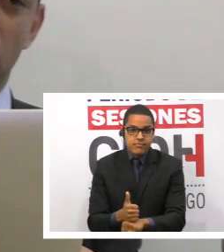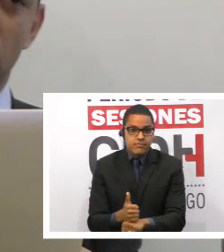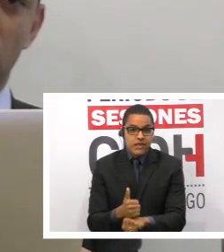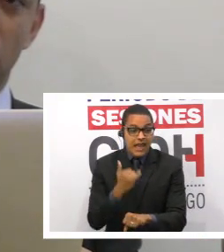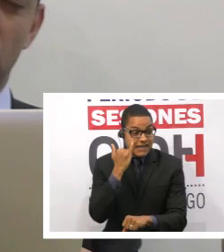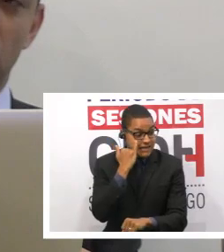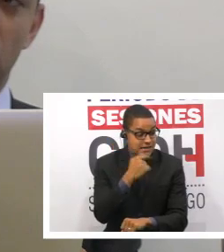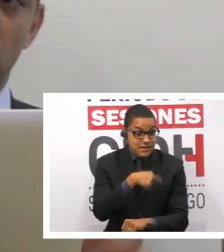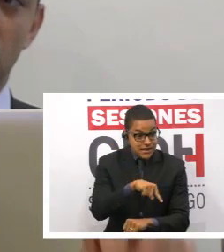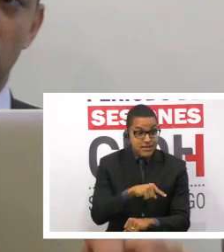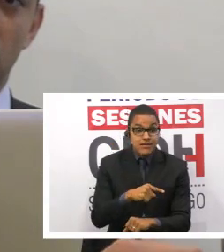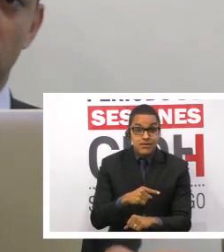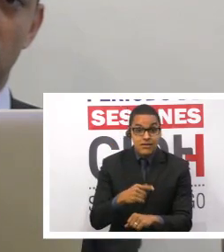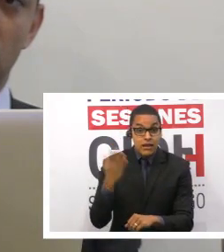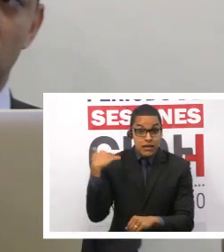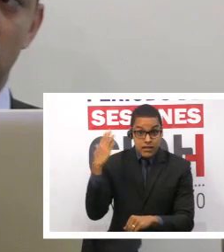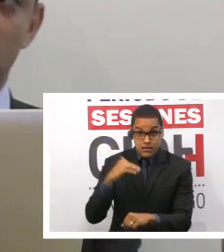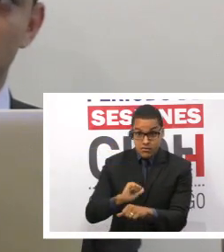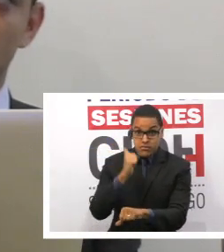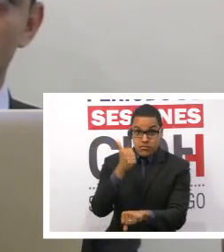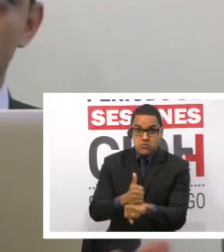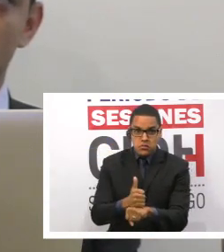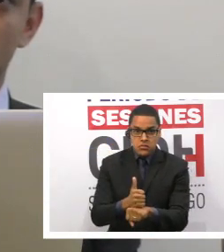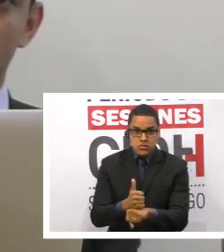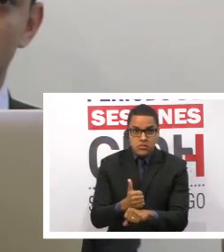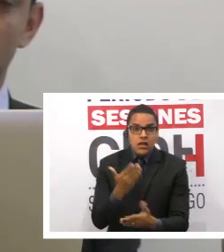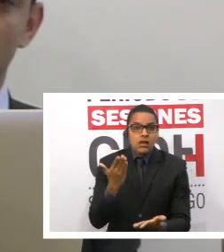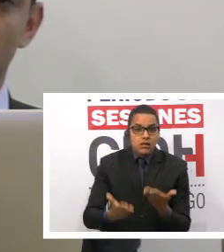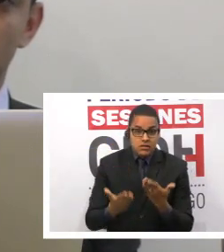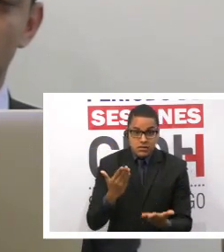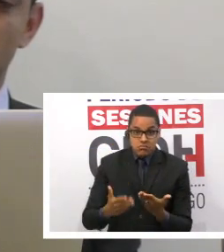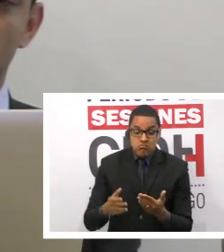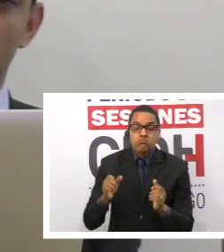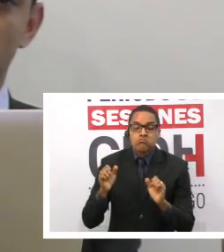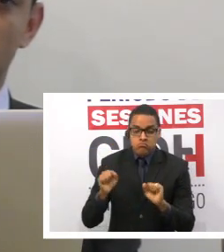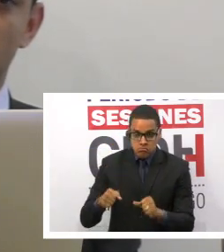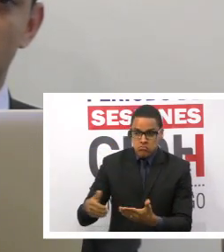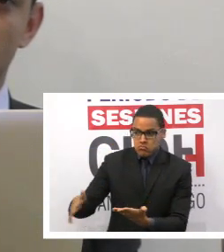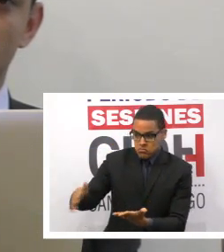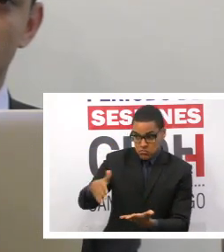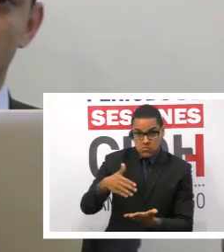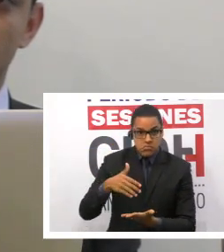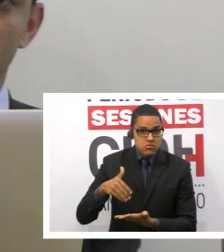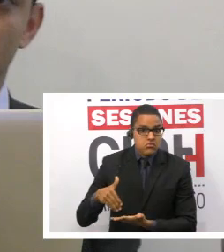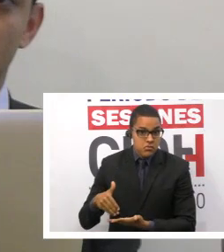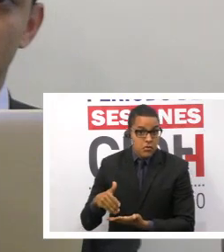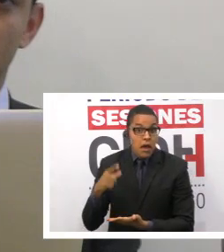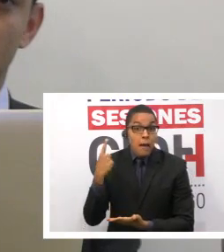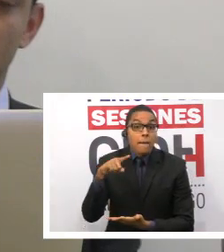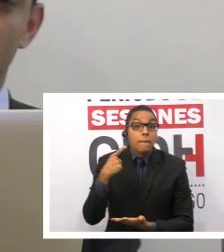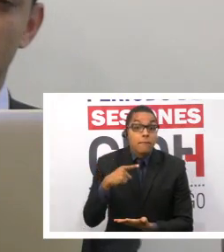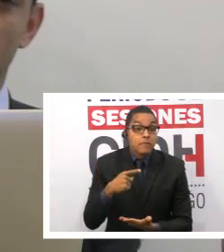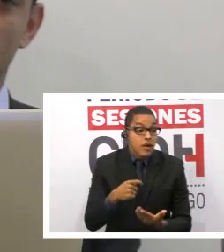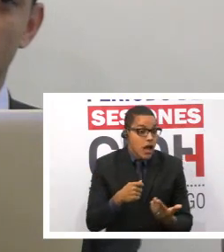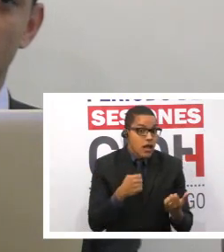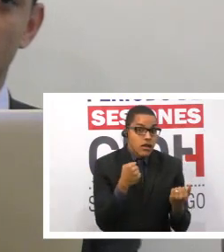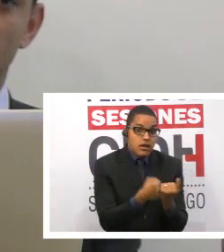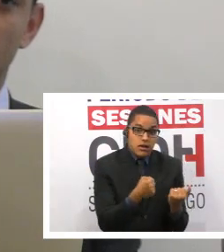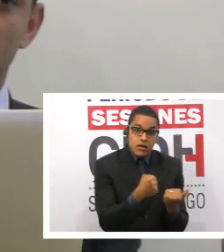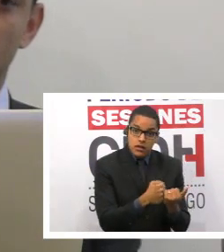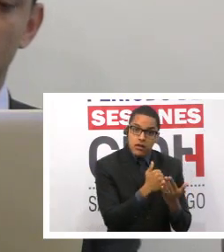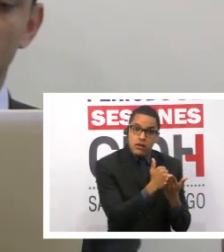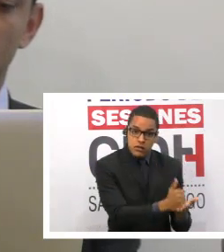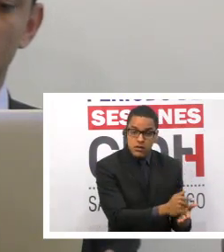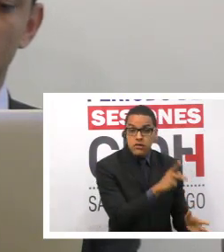del producto interno bruto cada una de ellas con esta suma se podría financiar un programa para la erradicación de la pobreza y cumplir